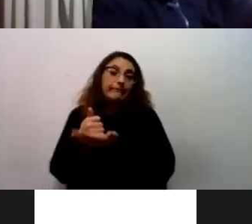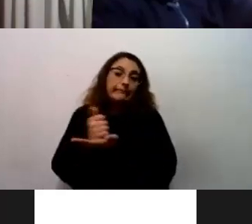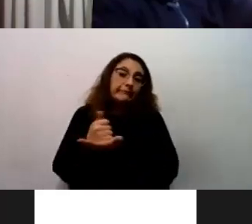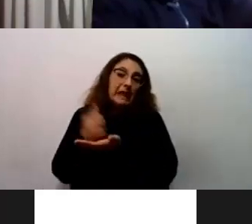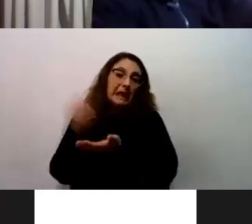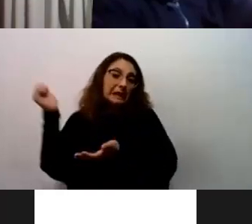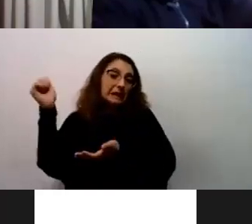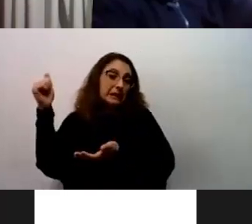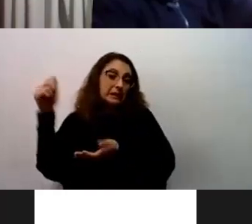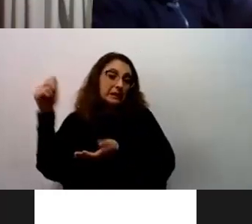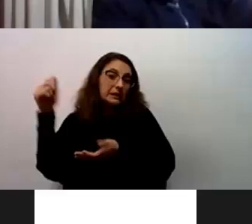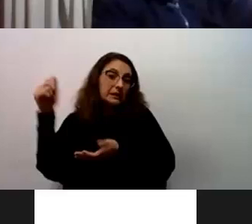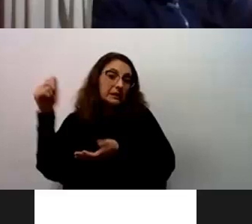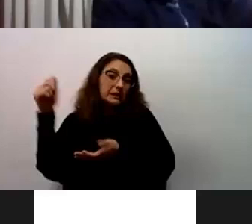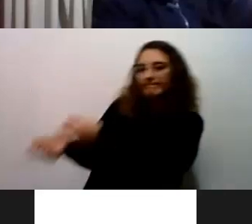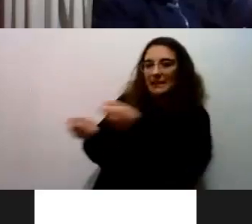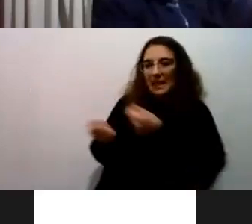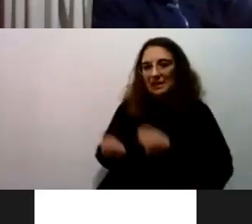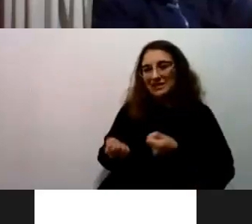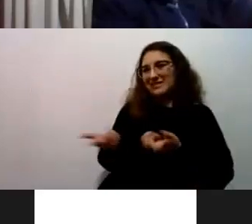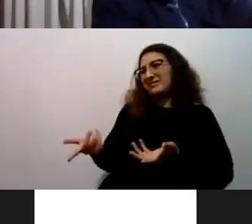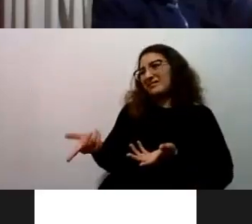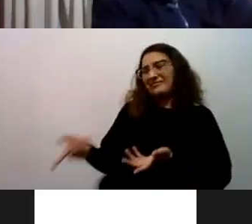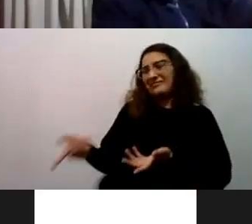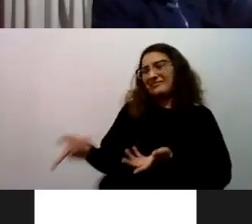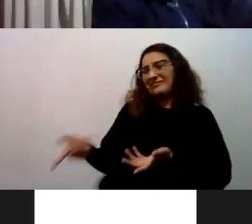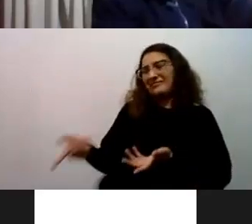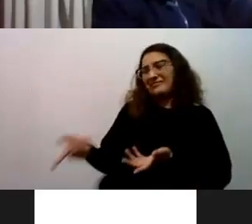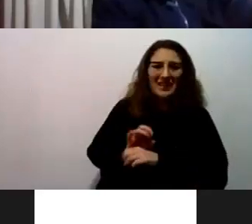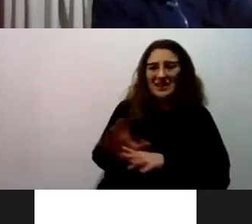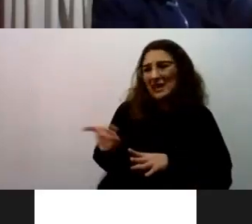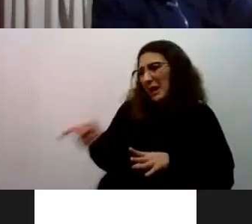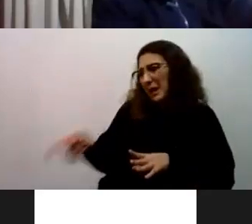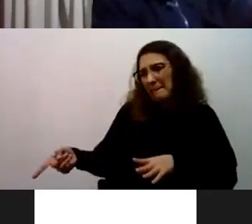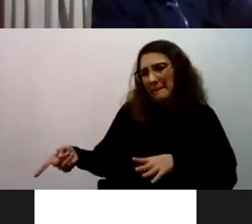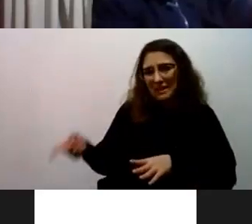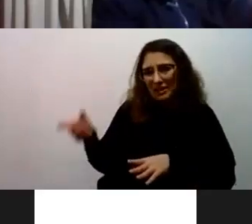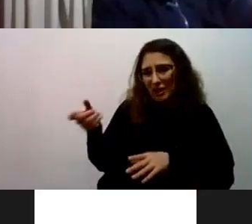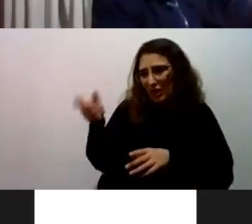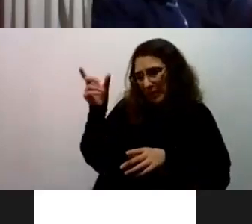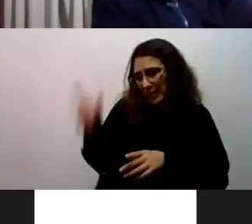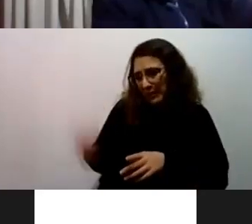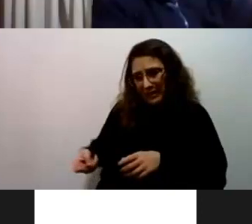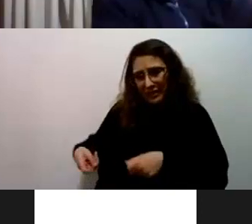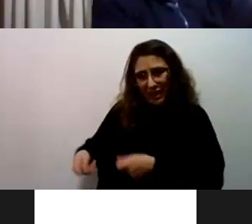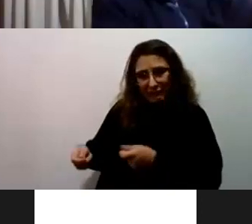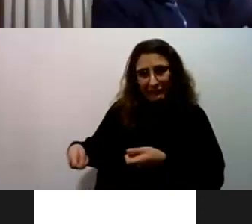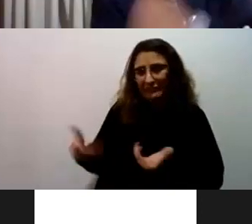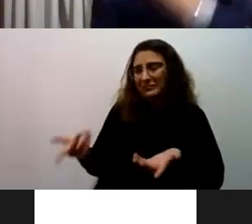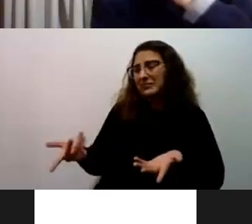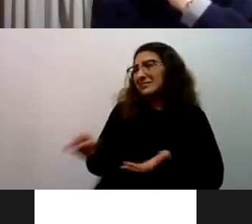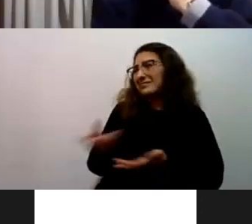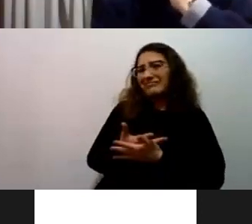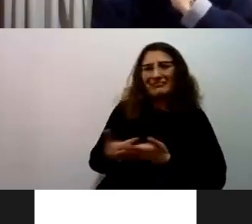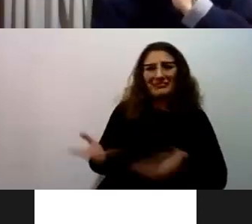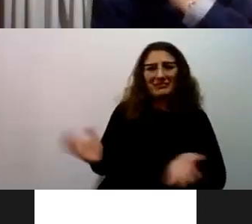situación altamente frustratoria para la persona con discapacidad motora.